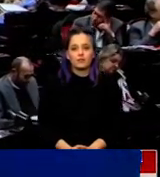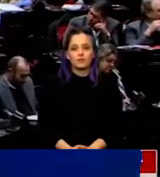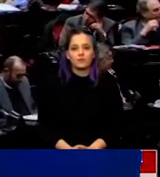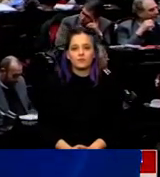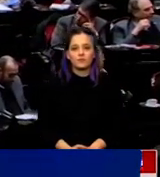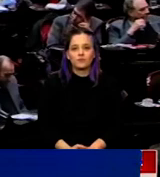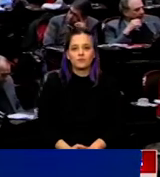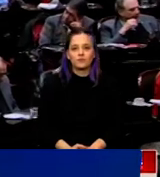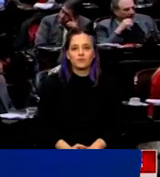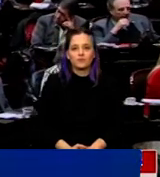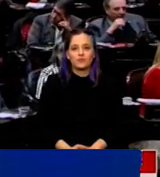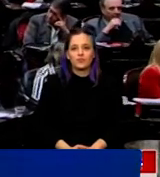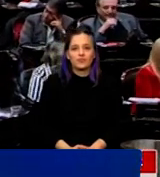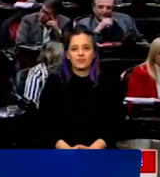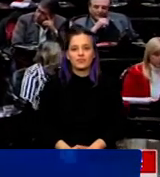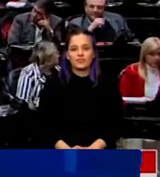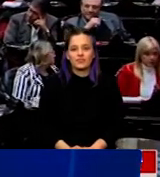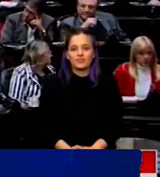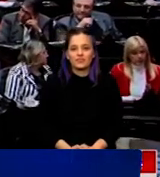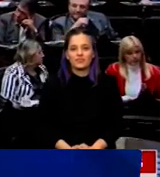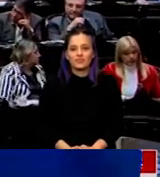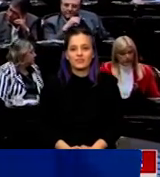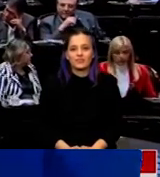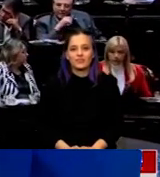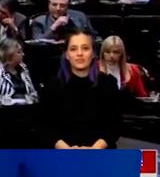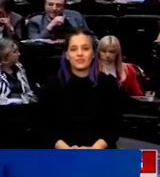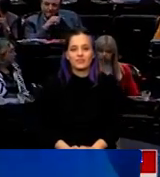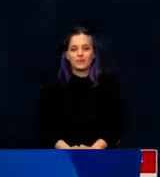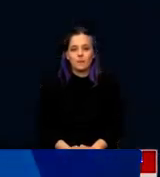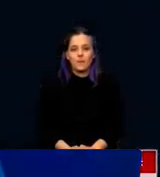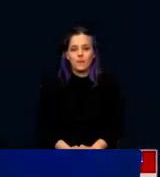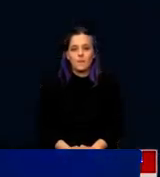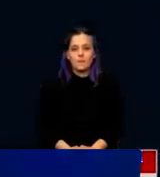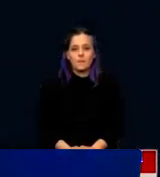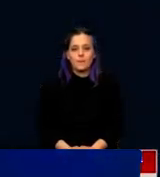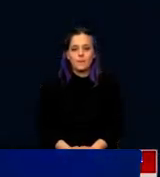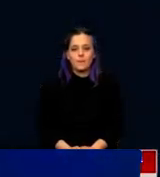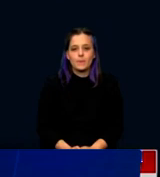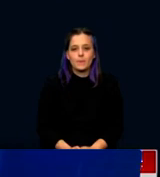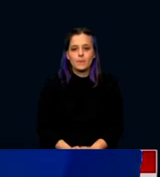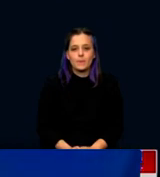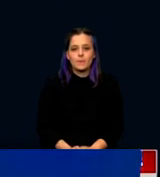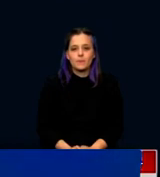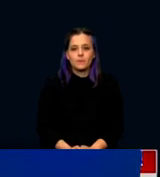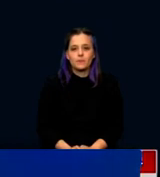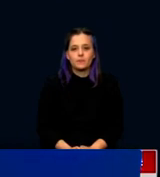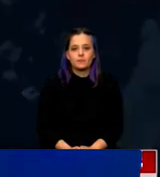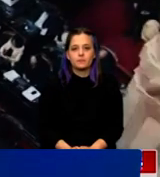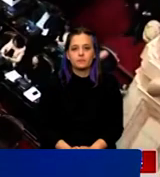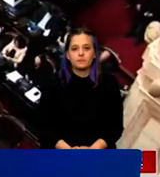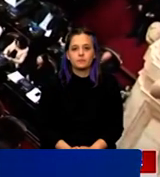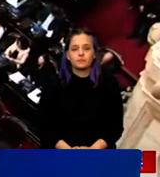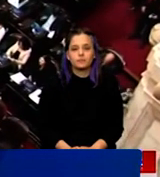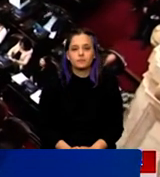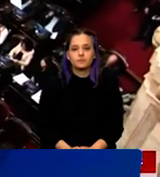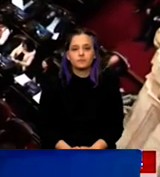Esto hace que por ahí las los inversores los clientes este que realmente tienen muchas propiedades para darlas en